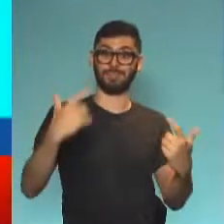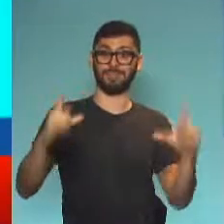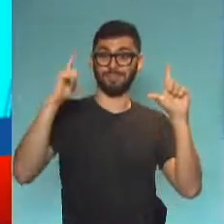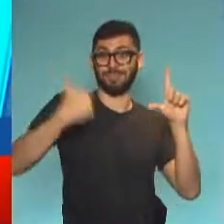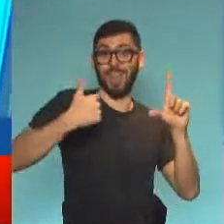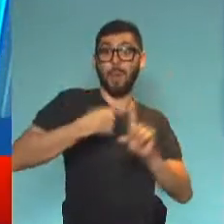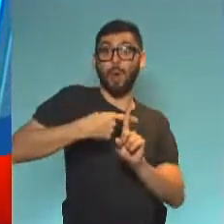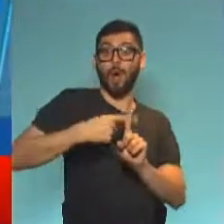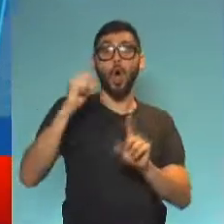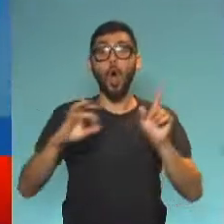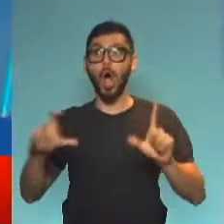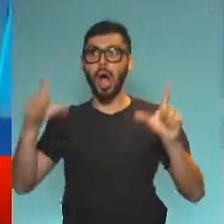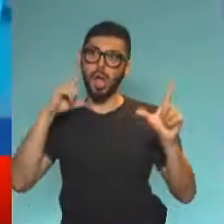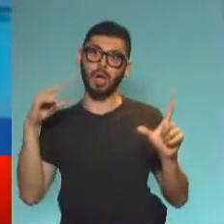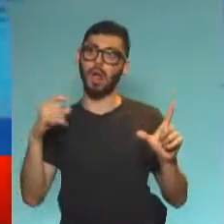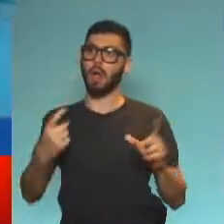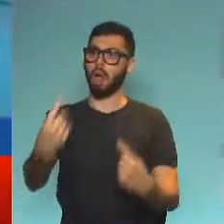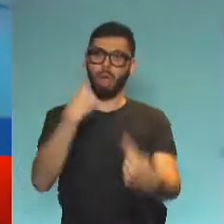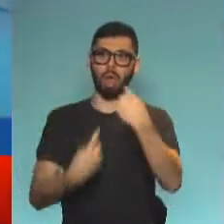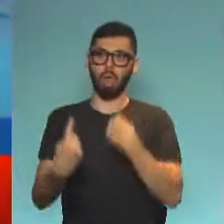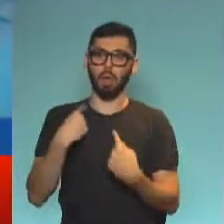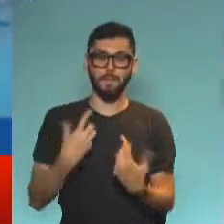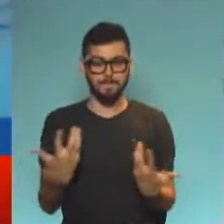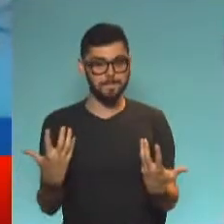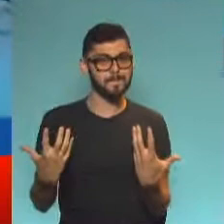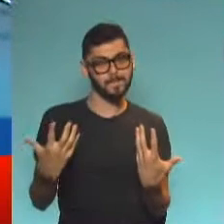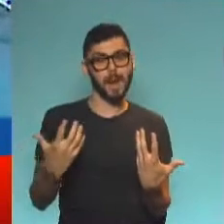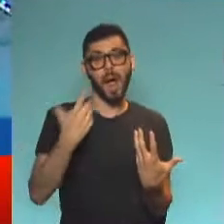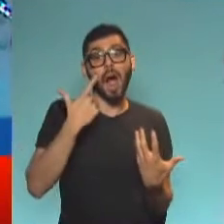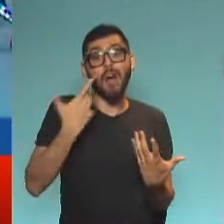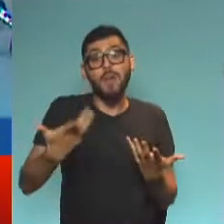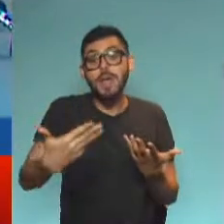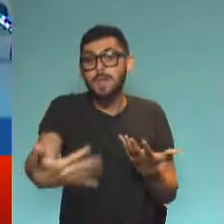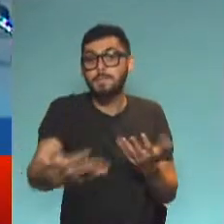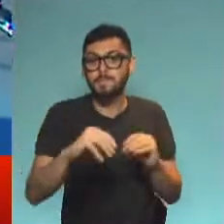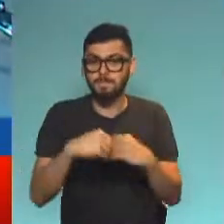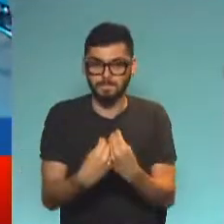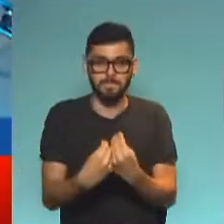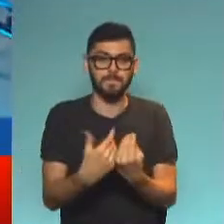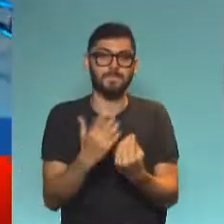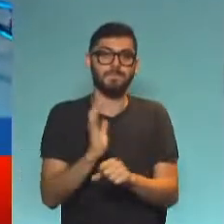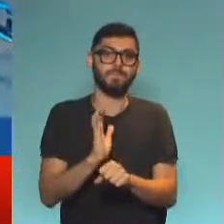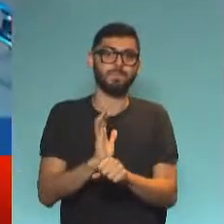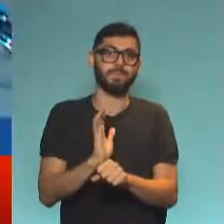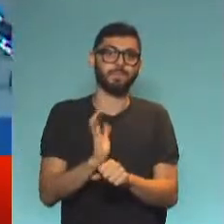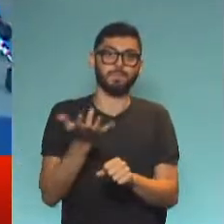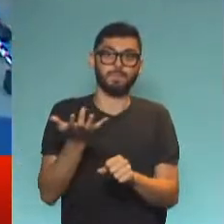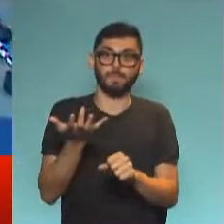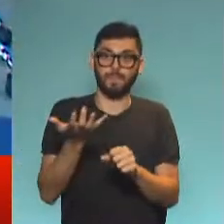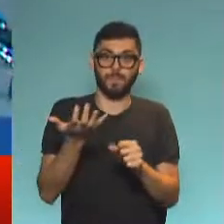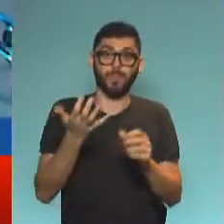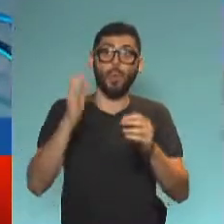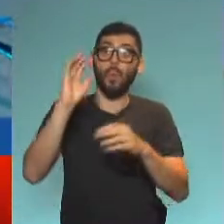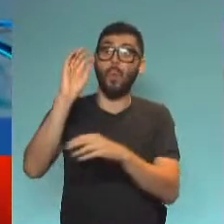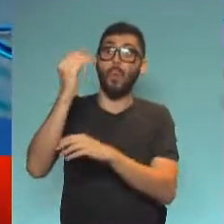efecto contrario. Claro. Habrá que ver ahora cómo se desenvuelve esto y si termina funcionando como una especie también de paraguas para todo lo que está pasando en